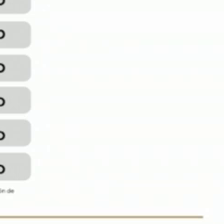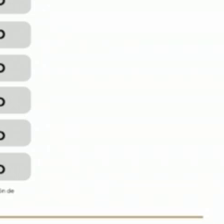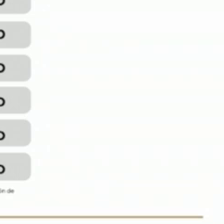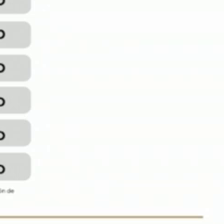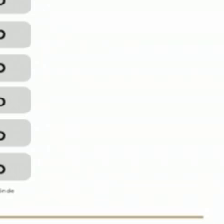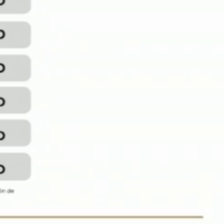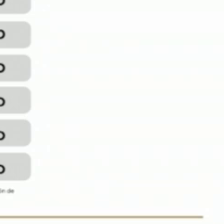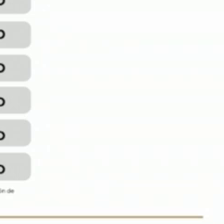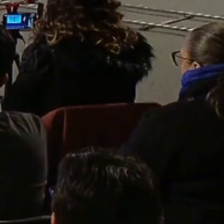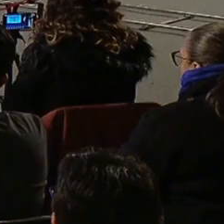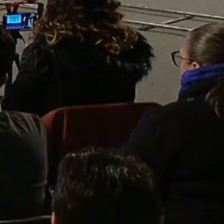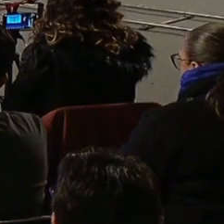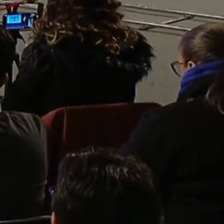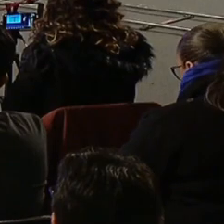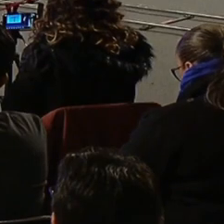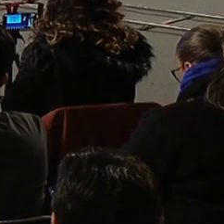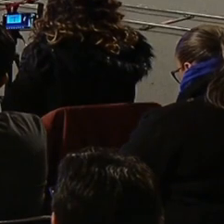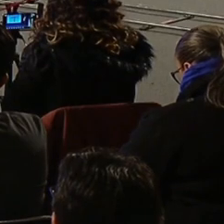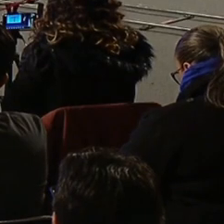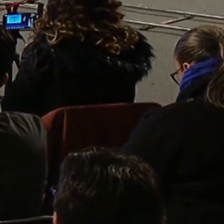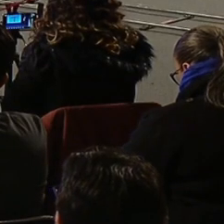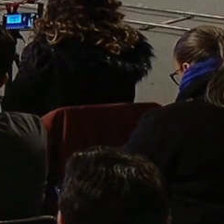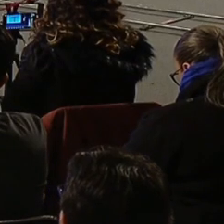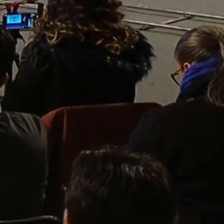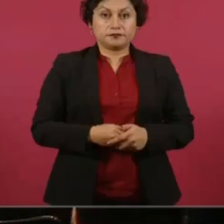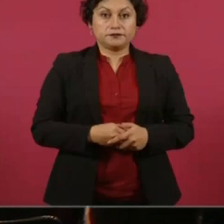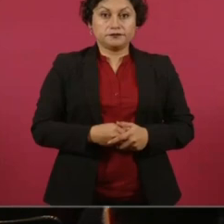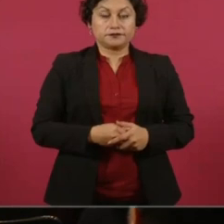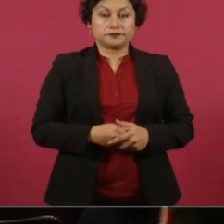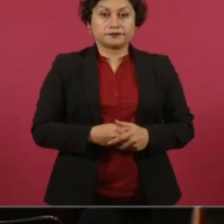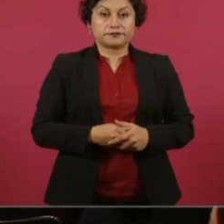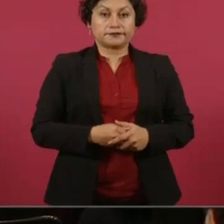Muchísimas gracias a todas y todos. Gracias, señor presidente.